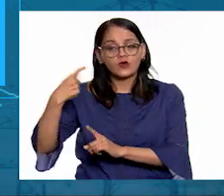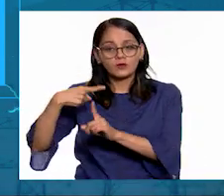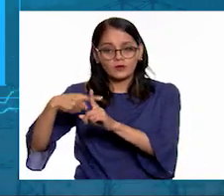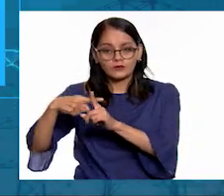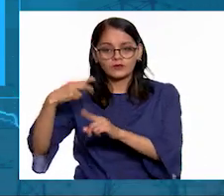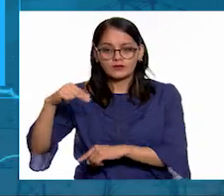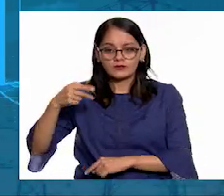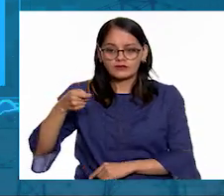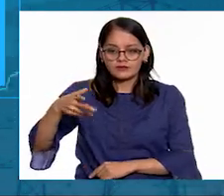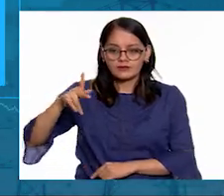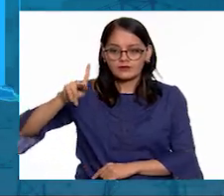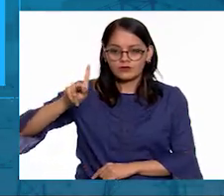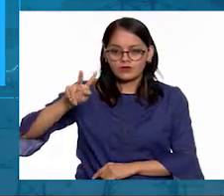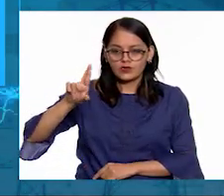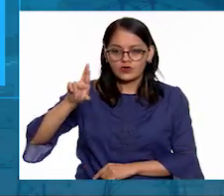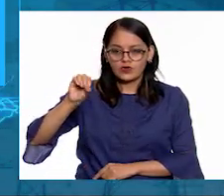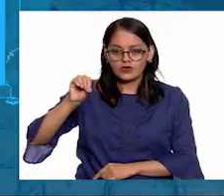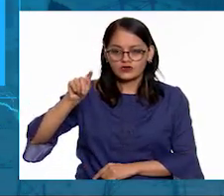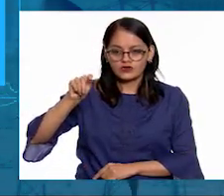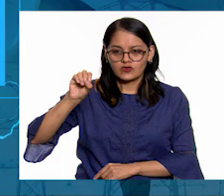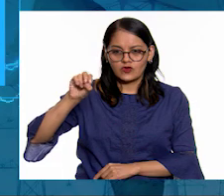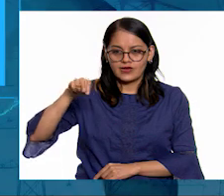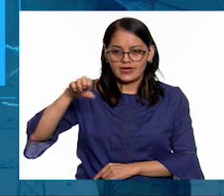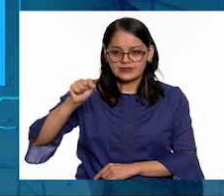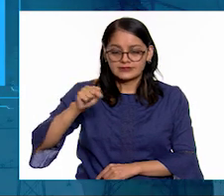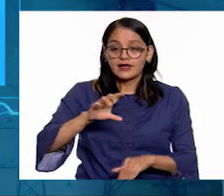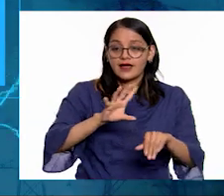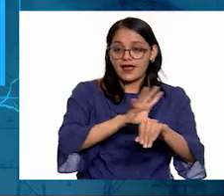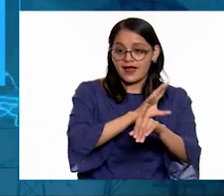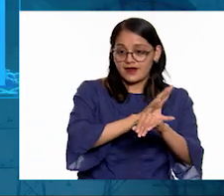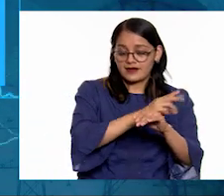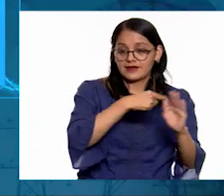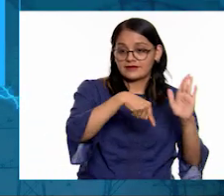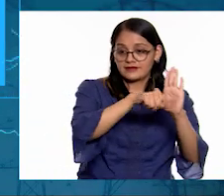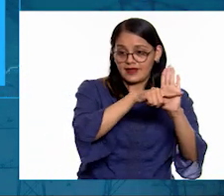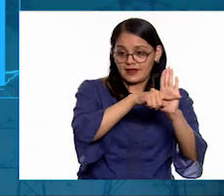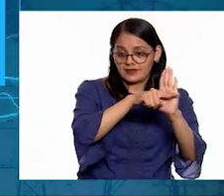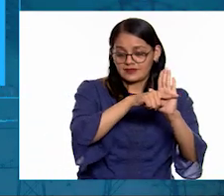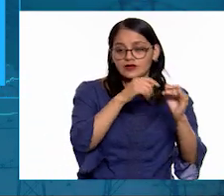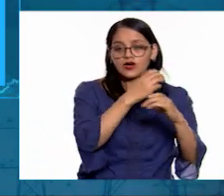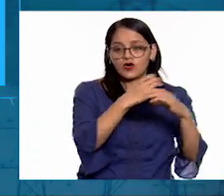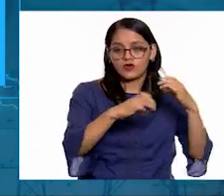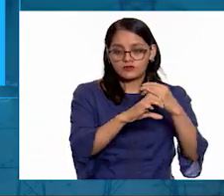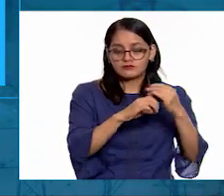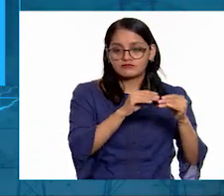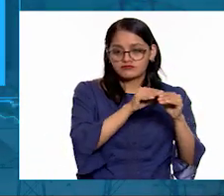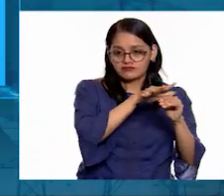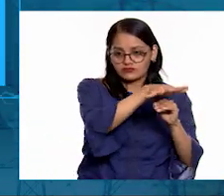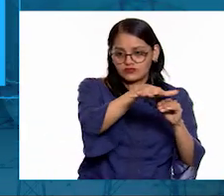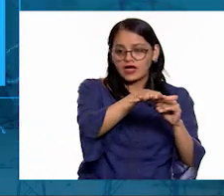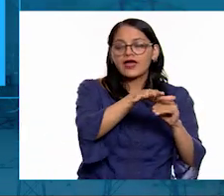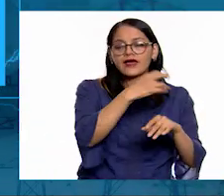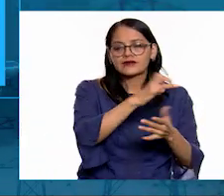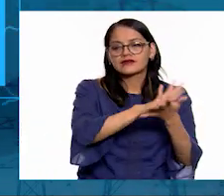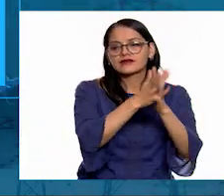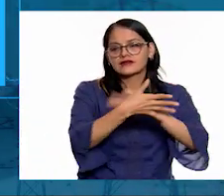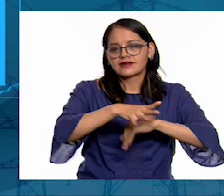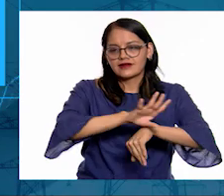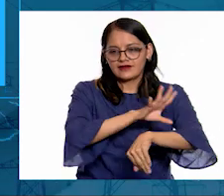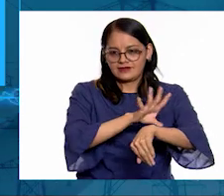protones. Cuando las cargas negativas circulan por ciertos materiales, se le conoce como corriente